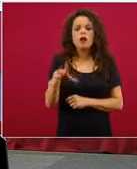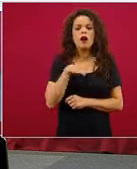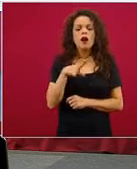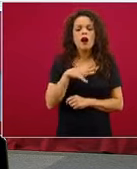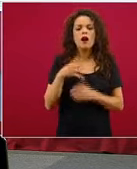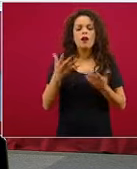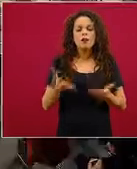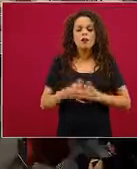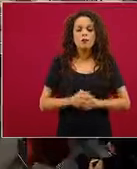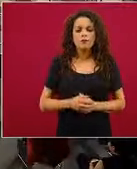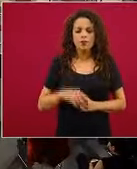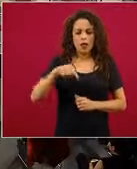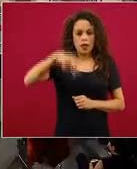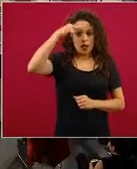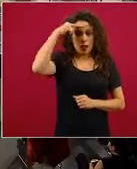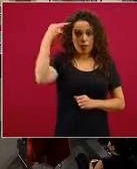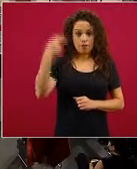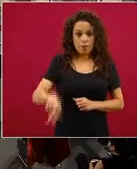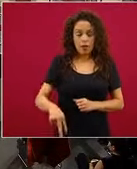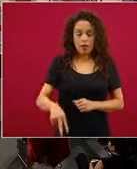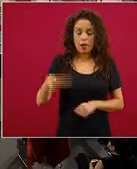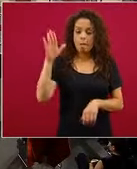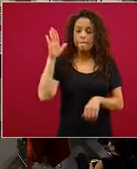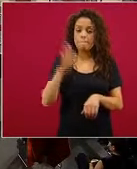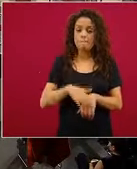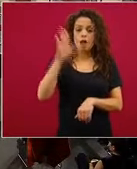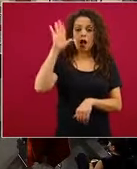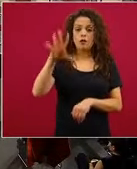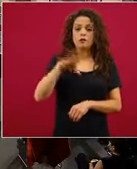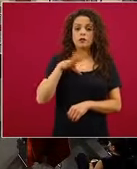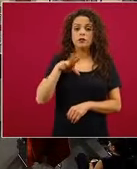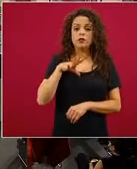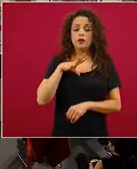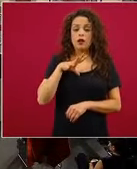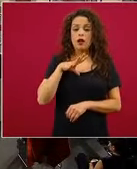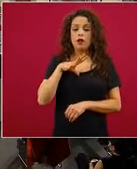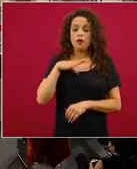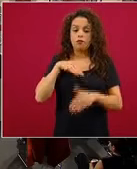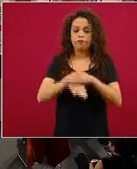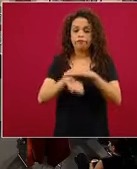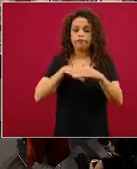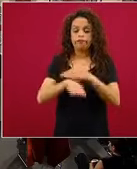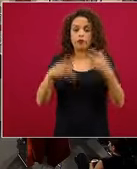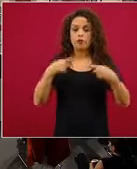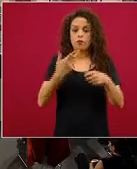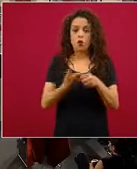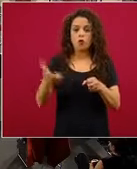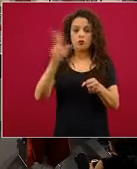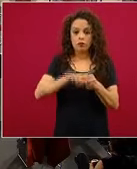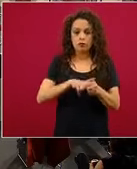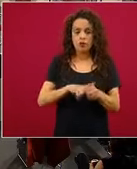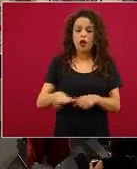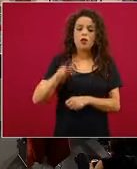el escenario de México la mayor ocupación hospitalaria, que precisamente fue de